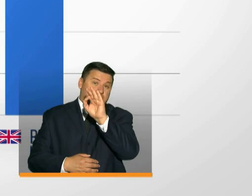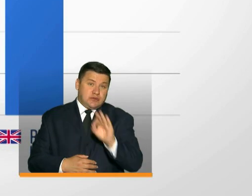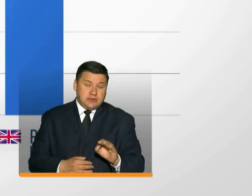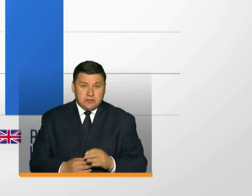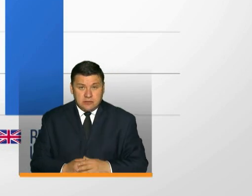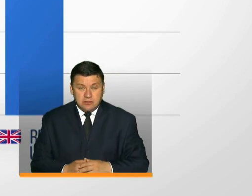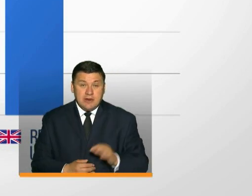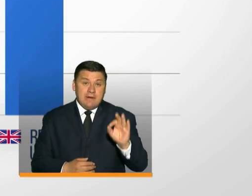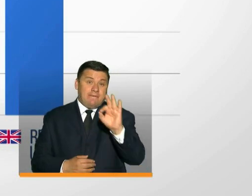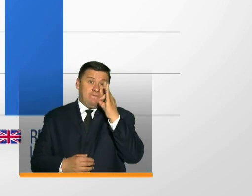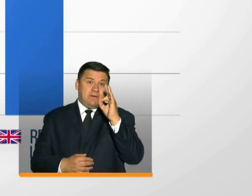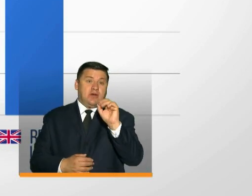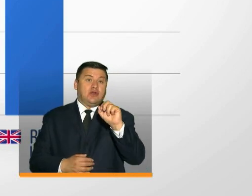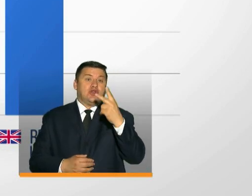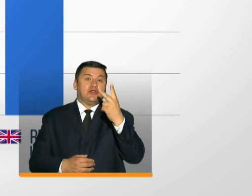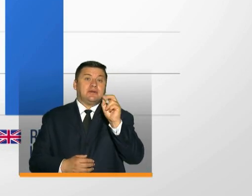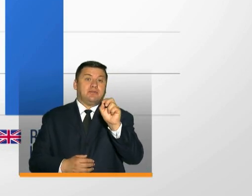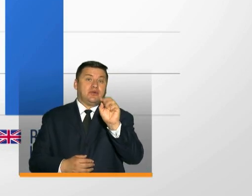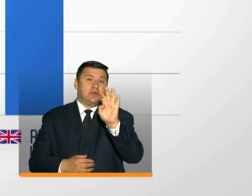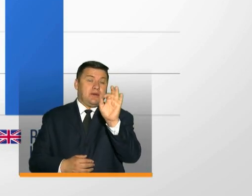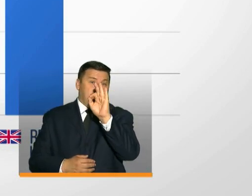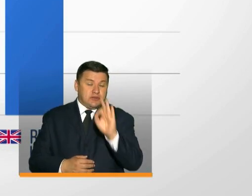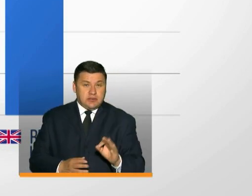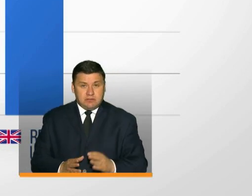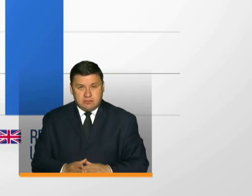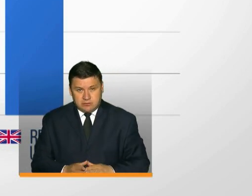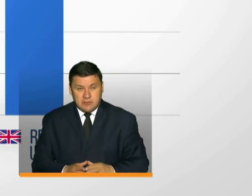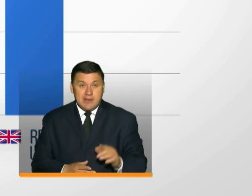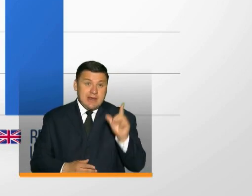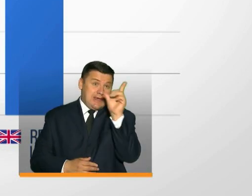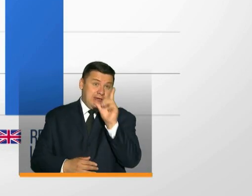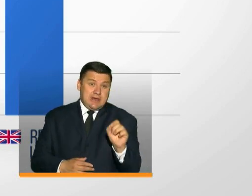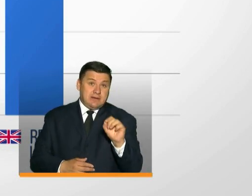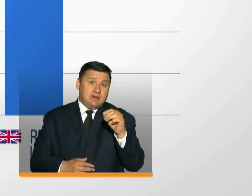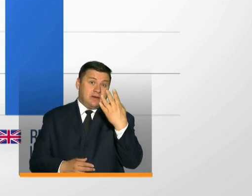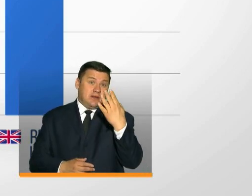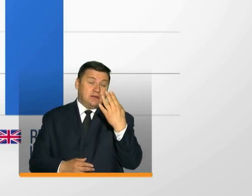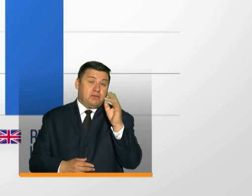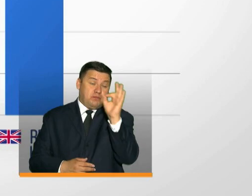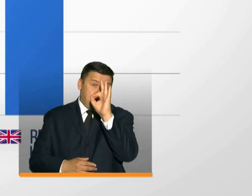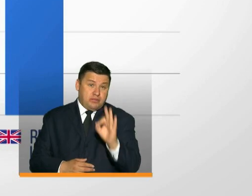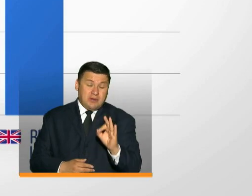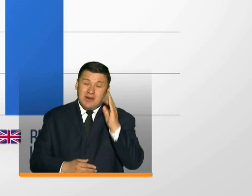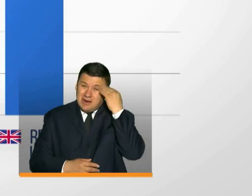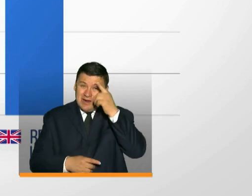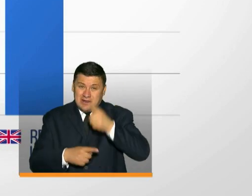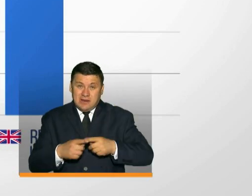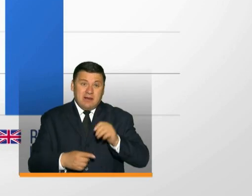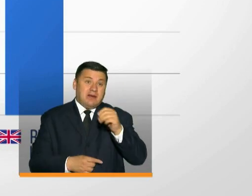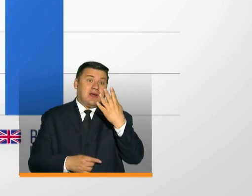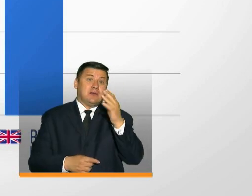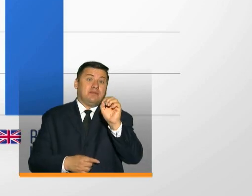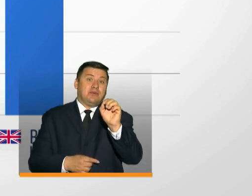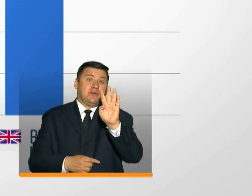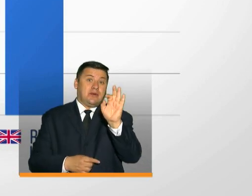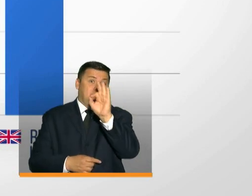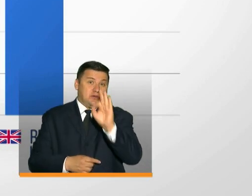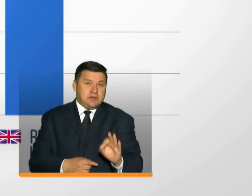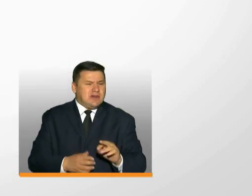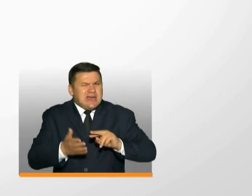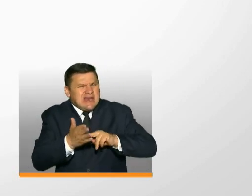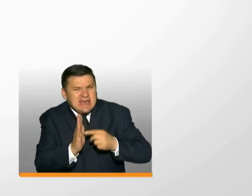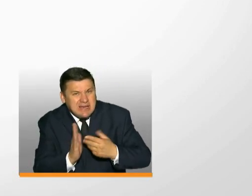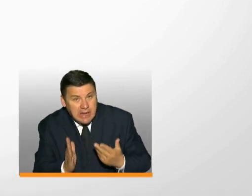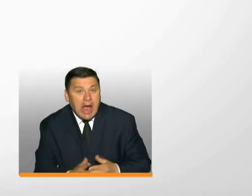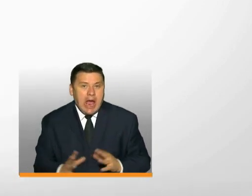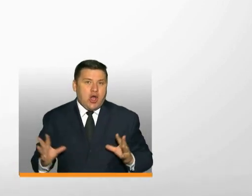9.1%, Francia del 12.9%, Italia del 14% y Reino Unido del 14.9%. ¿Qué quiere decir